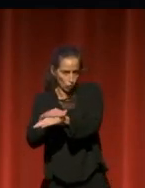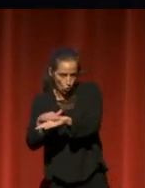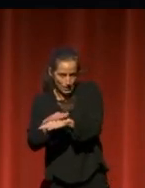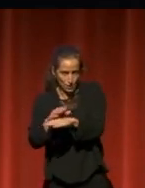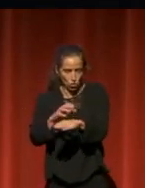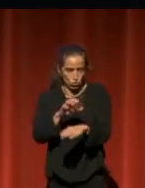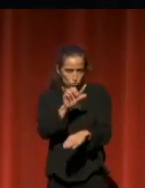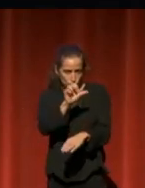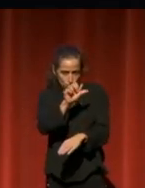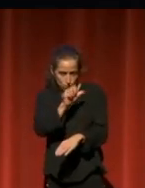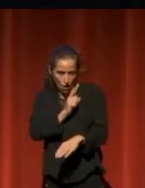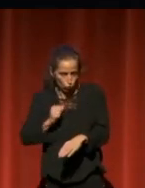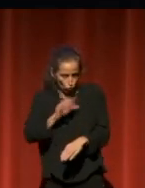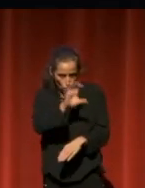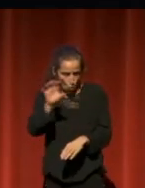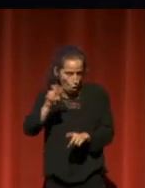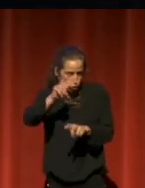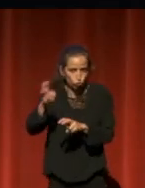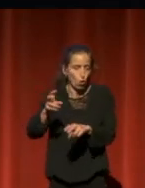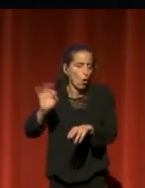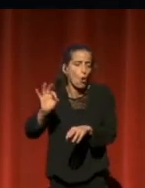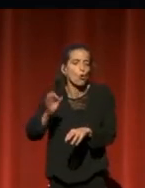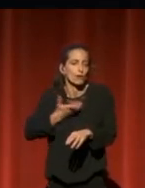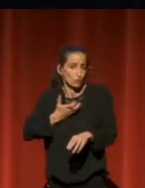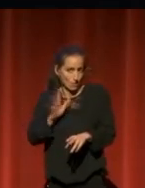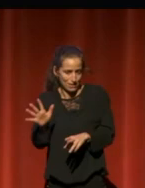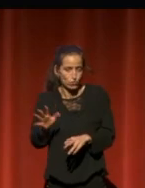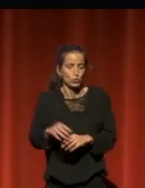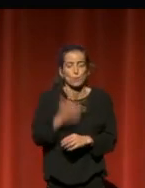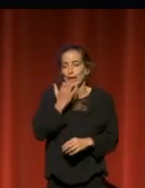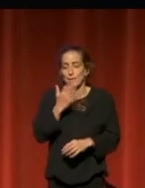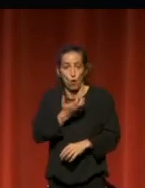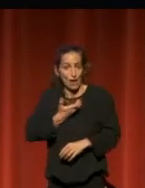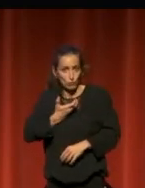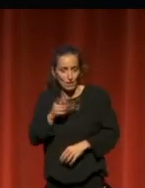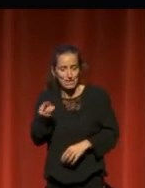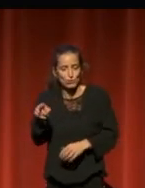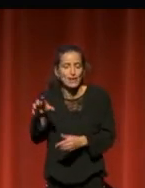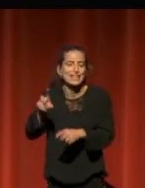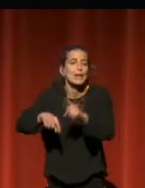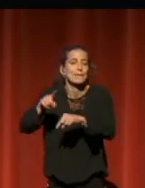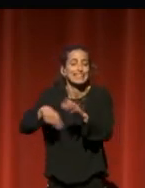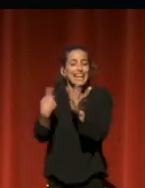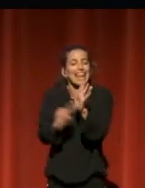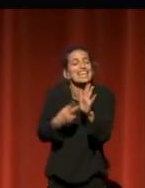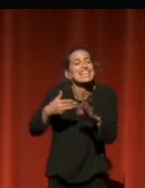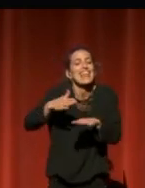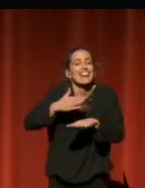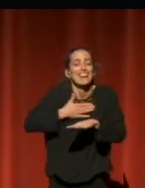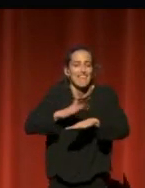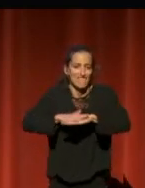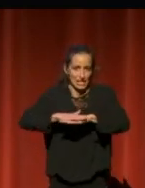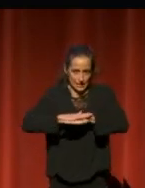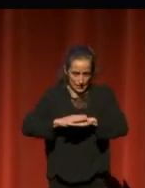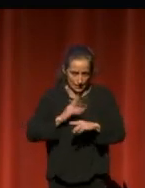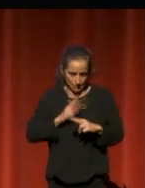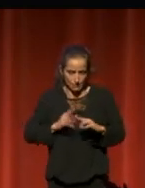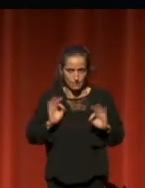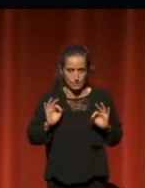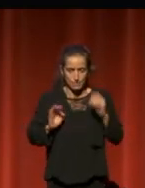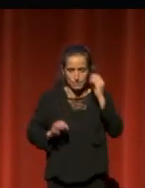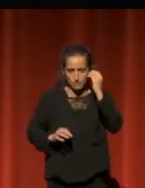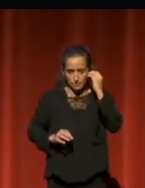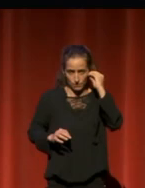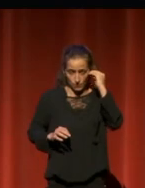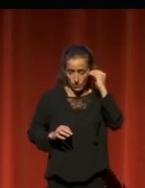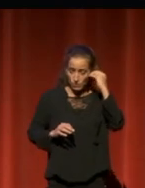sus competencias. Y en el caso de los ayuntamientos está en las competencias que marca la ley de bases. Cuando en el momento en el que se baje ese tramo